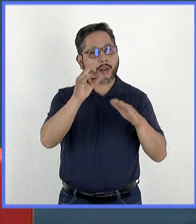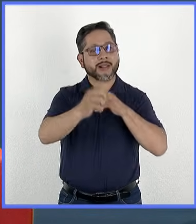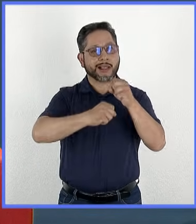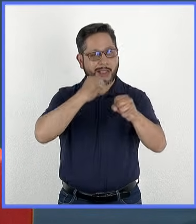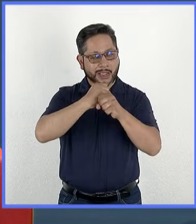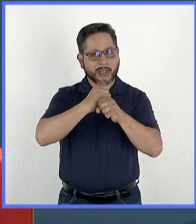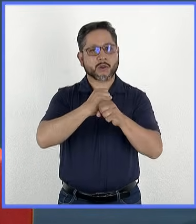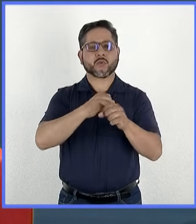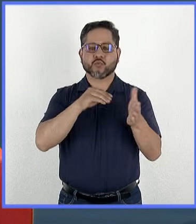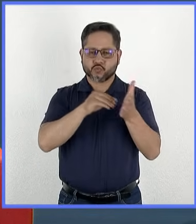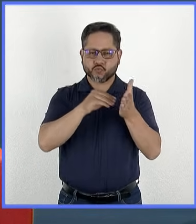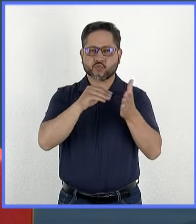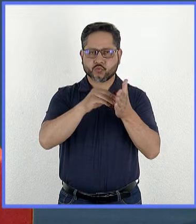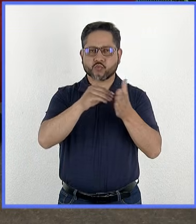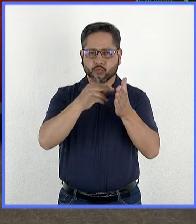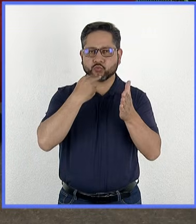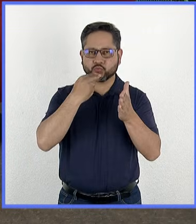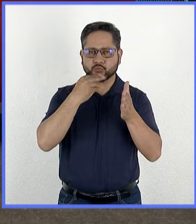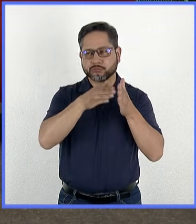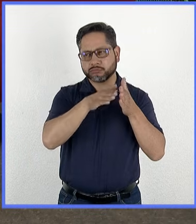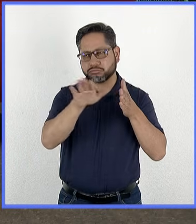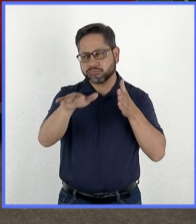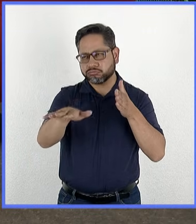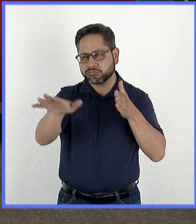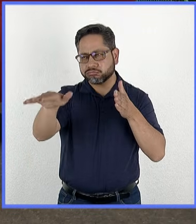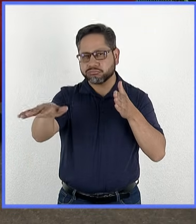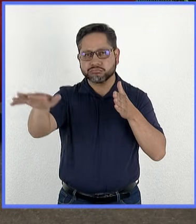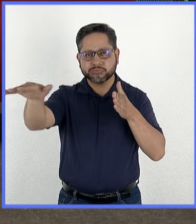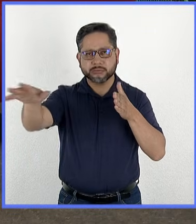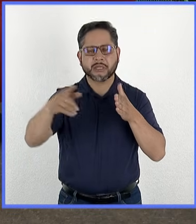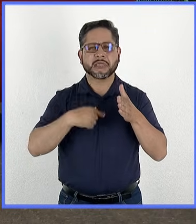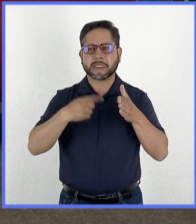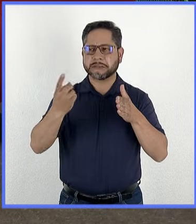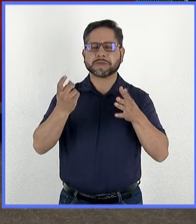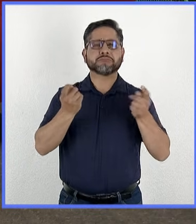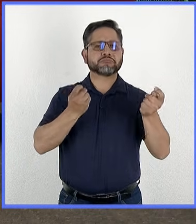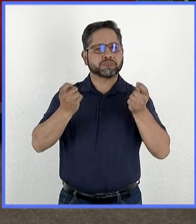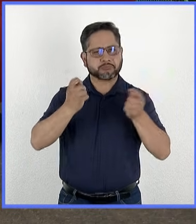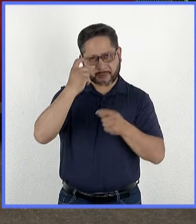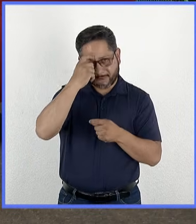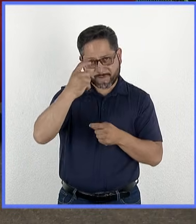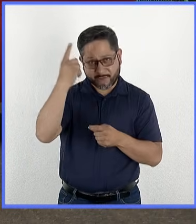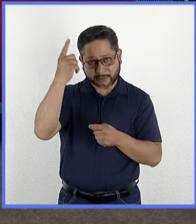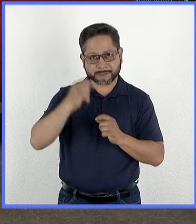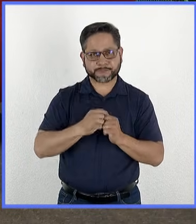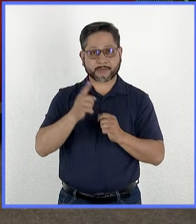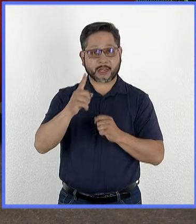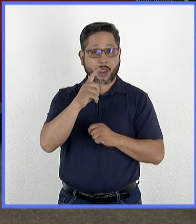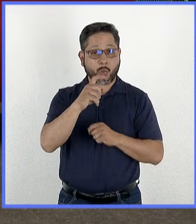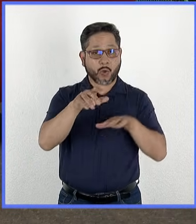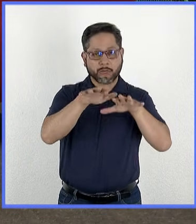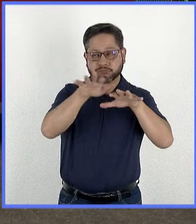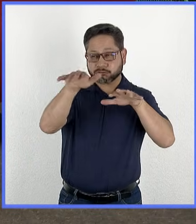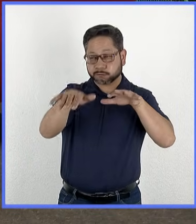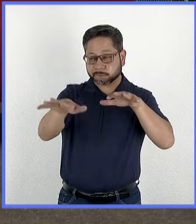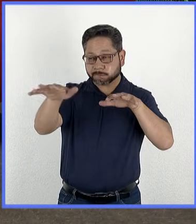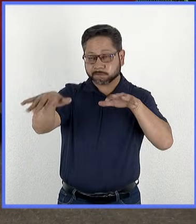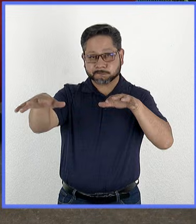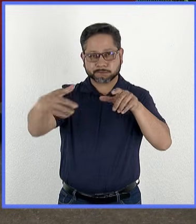país, y que será fácilmente de operar. Este acueducto tiene algunas